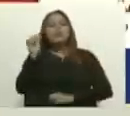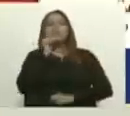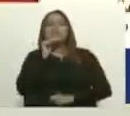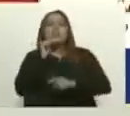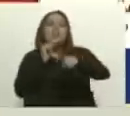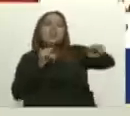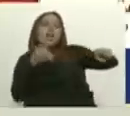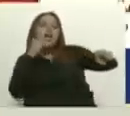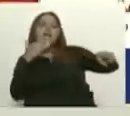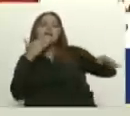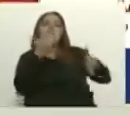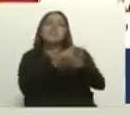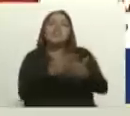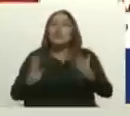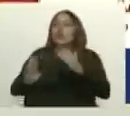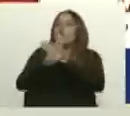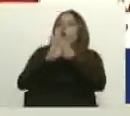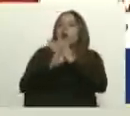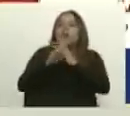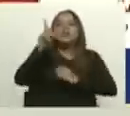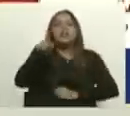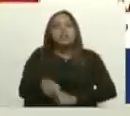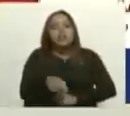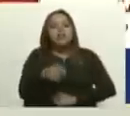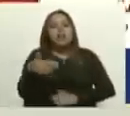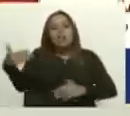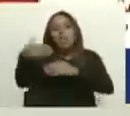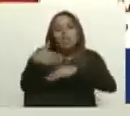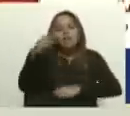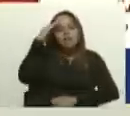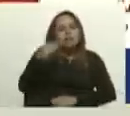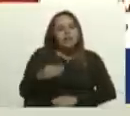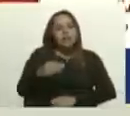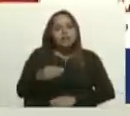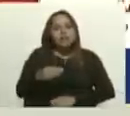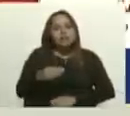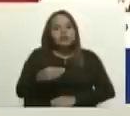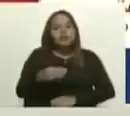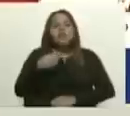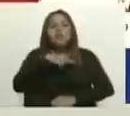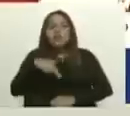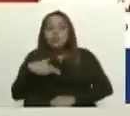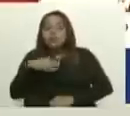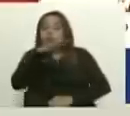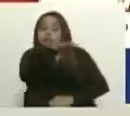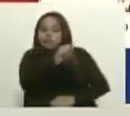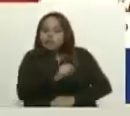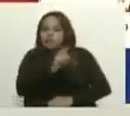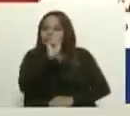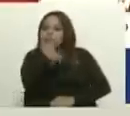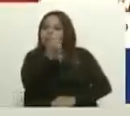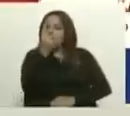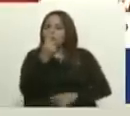que han pedido invasiones, los que han pedido bloqueo, los que han pedido sanciones, e iremos primero por ellos.